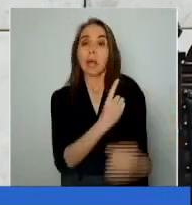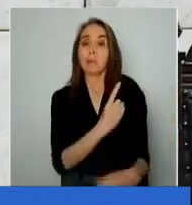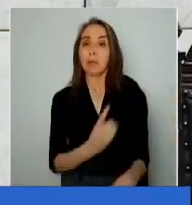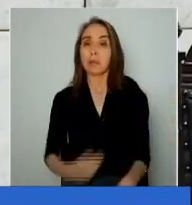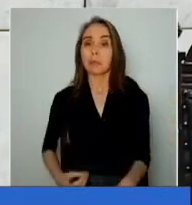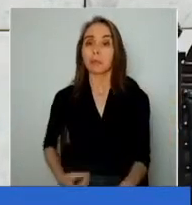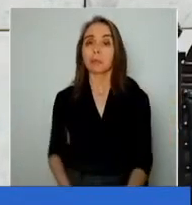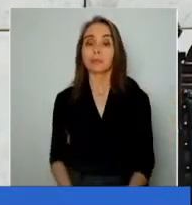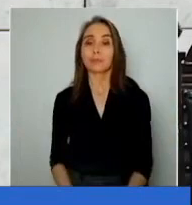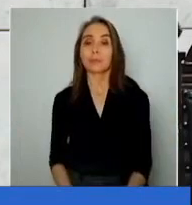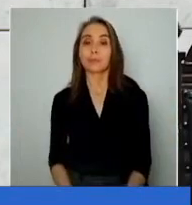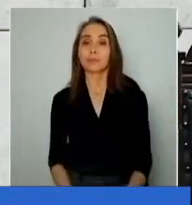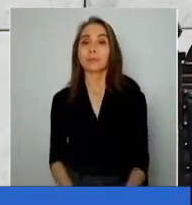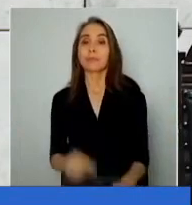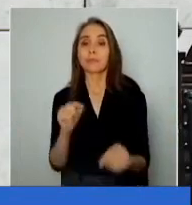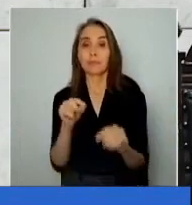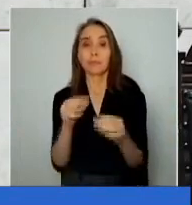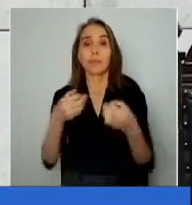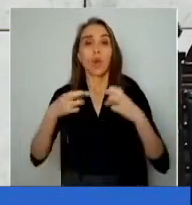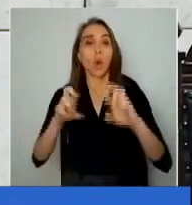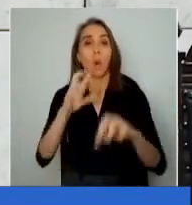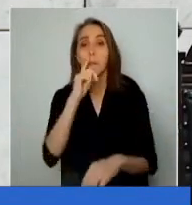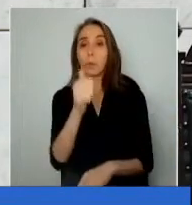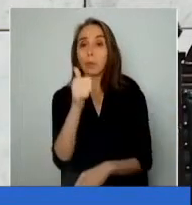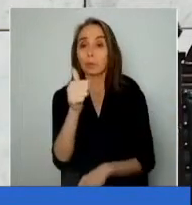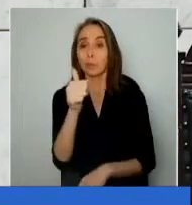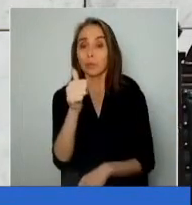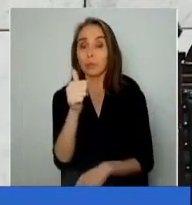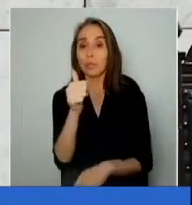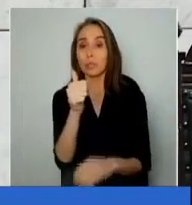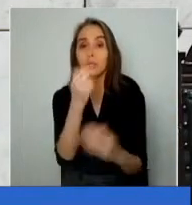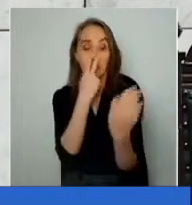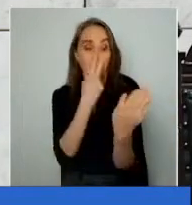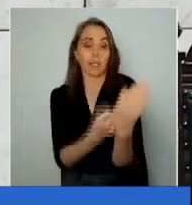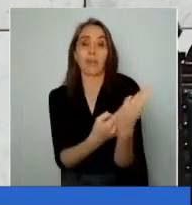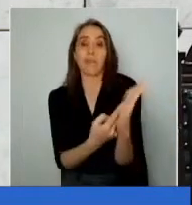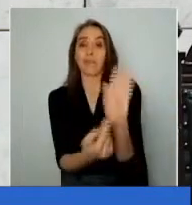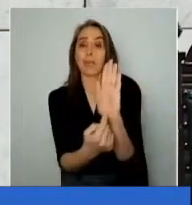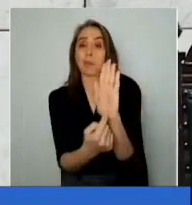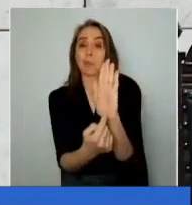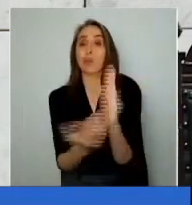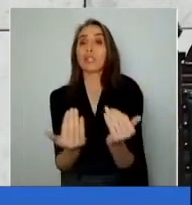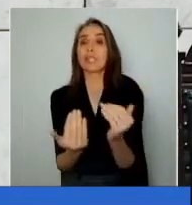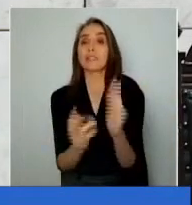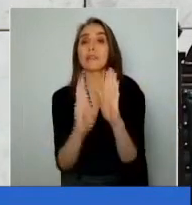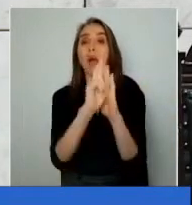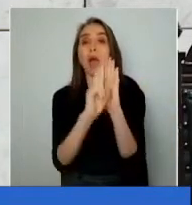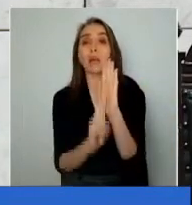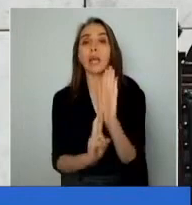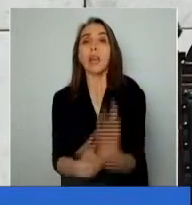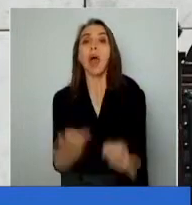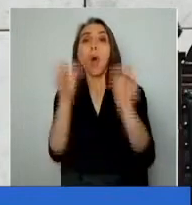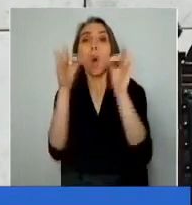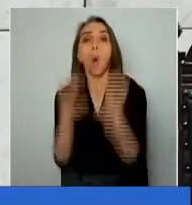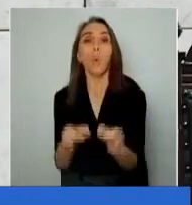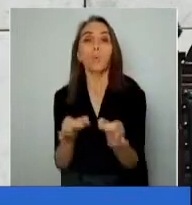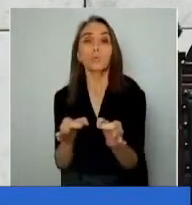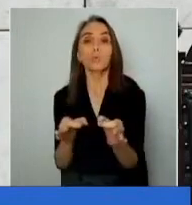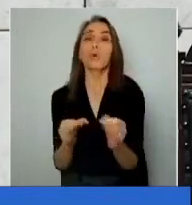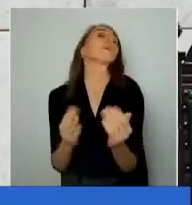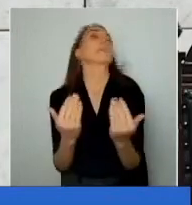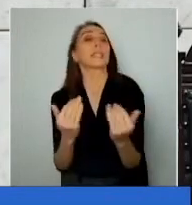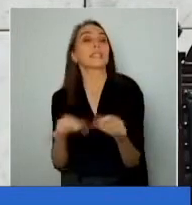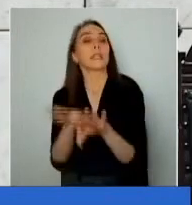pero esta oportunidad extraordinaria que tenemos frente a nuestros ojos requiere de reglas justas requiere de pacto